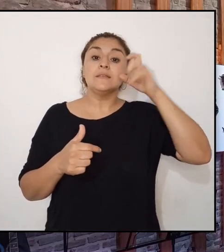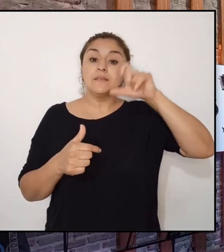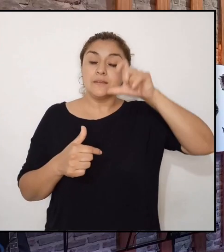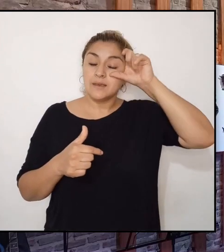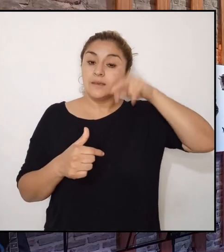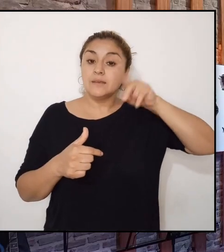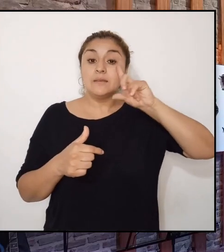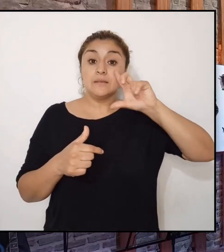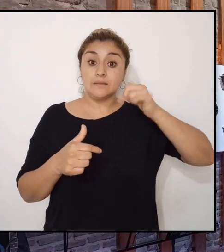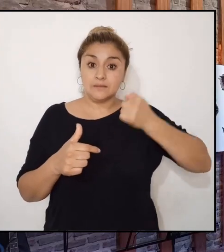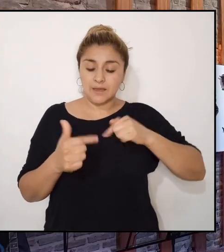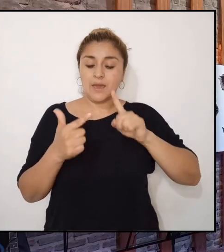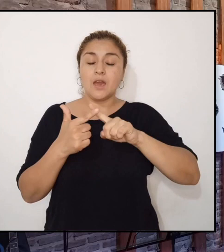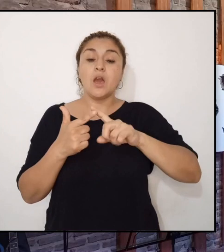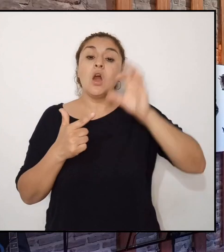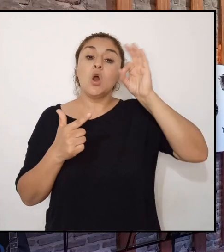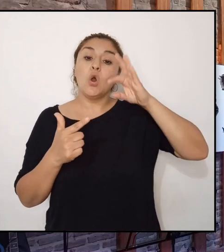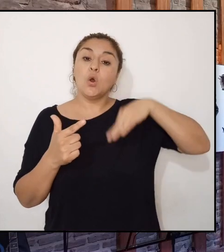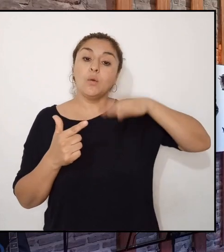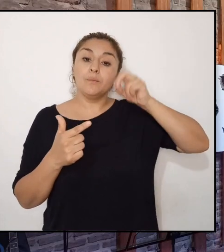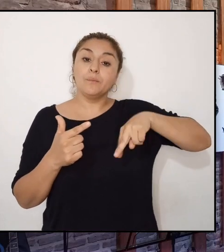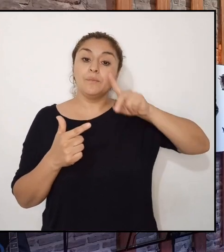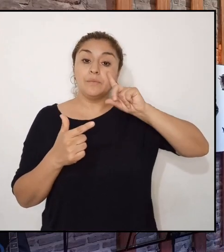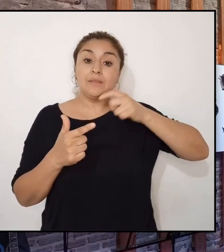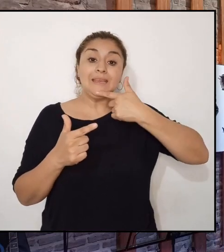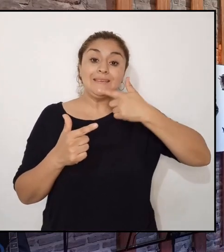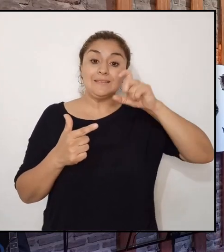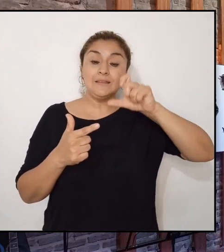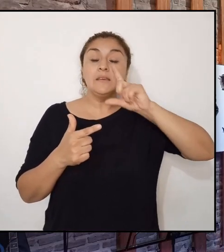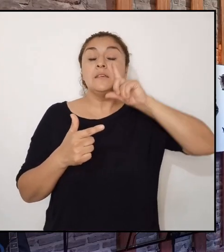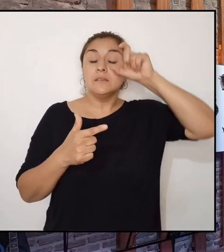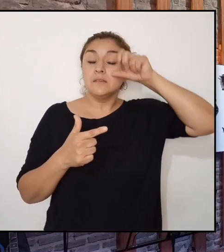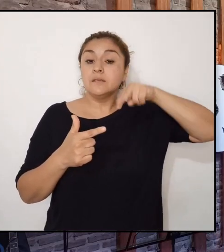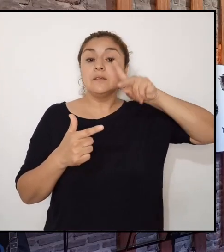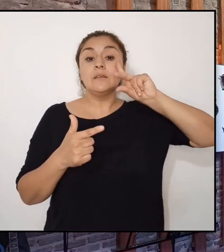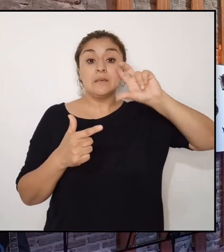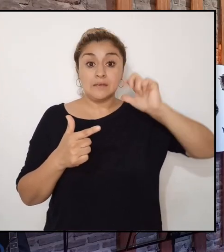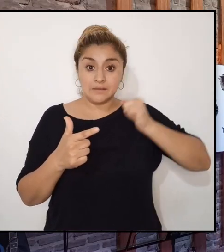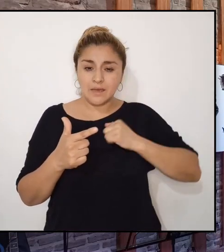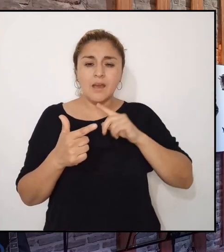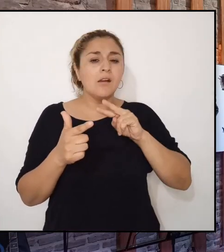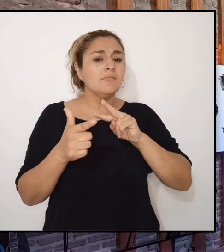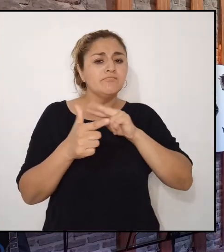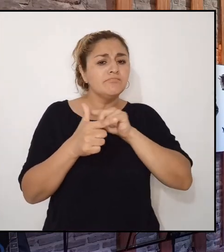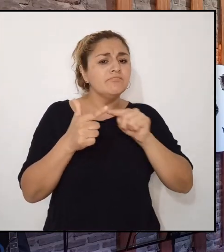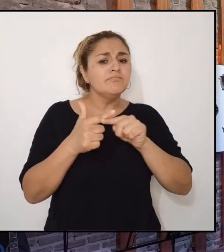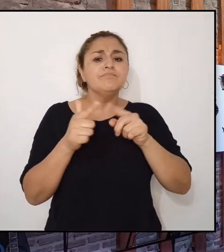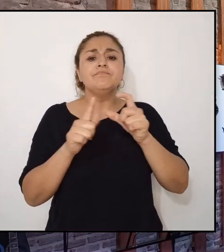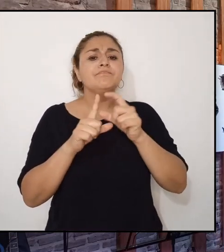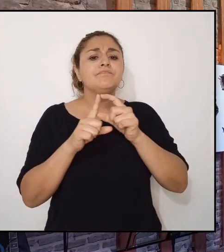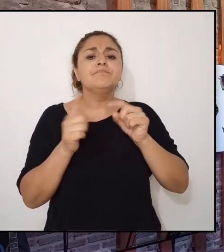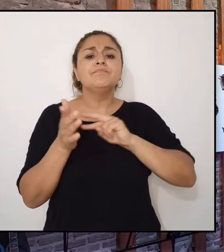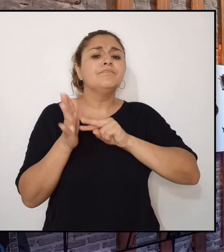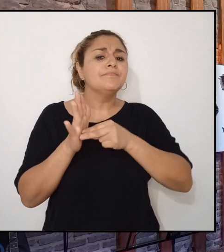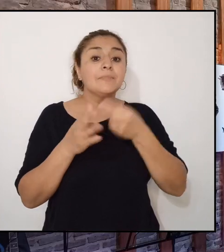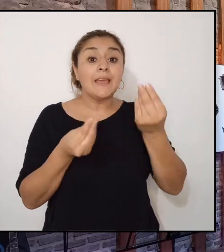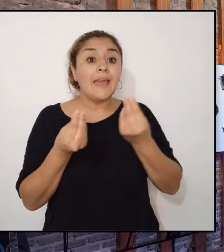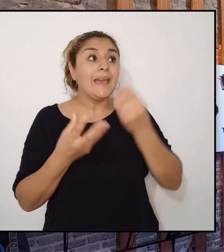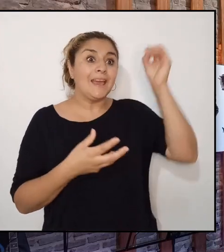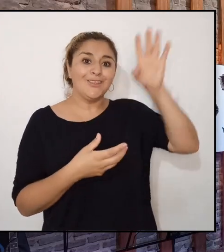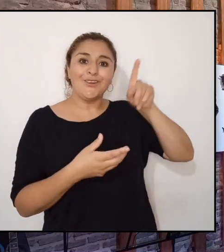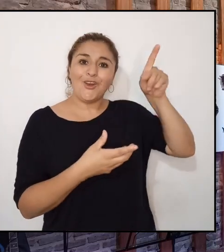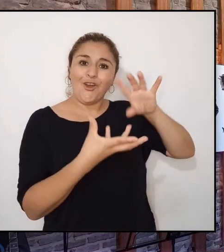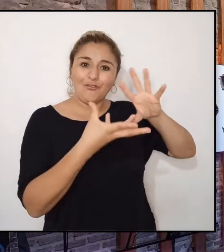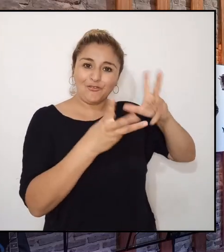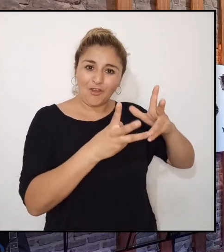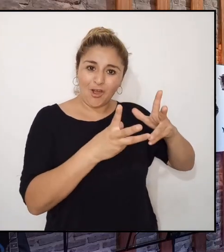De que Dios está presente en todo lugar, que Dios conoce absolutamente todas las cosas. ¿Y por qué me pareció tan particular? Porque